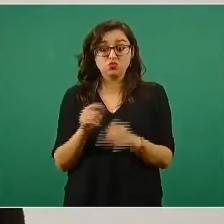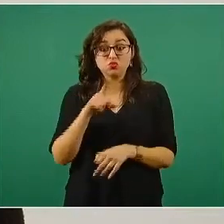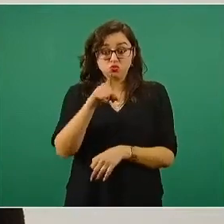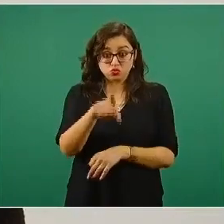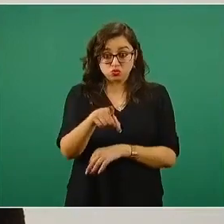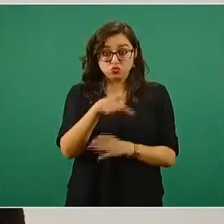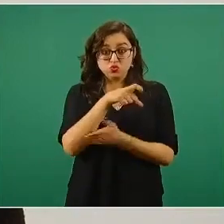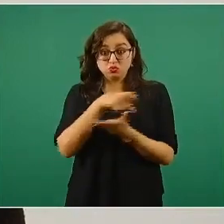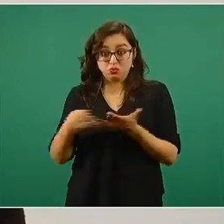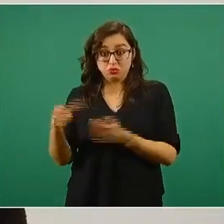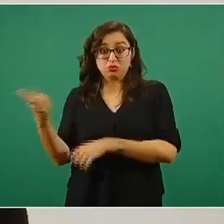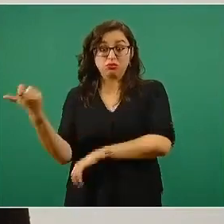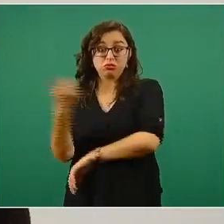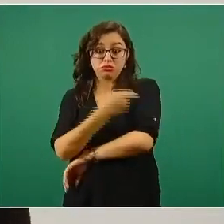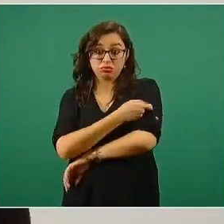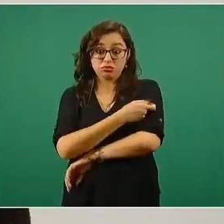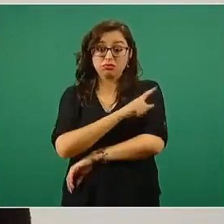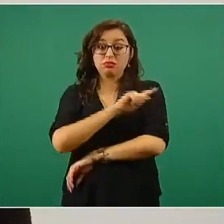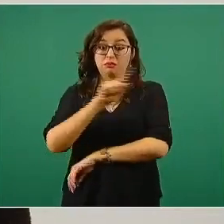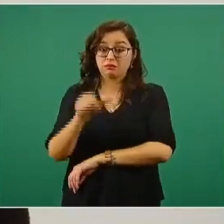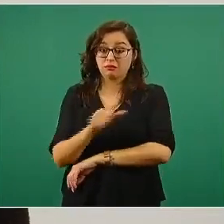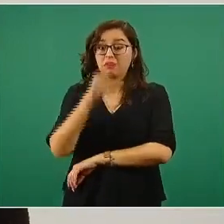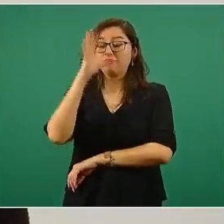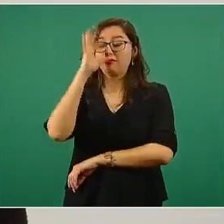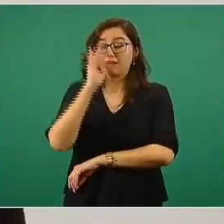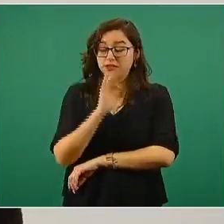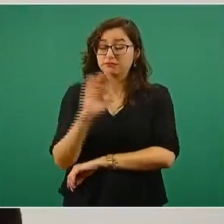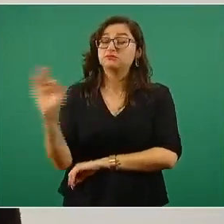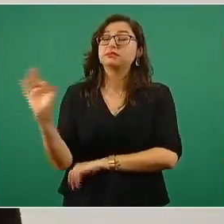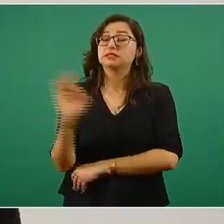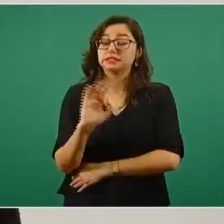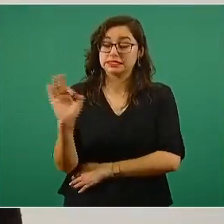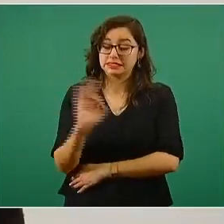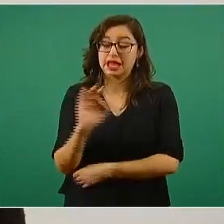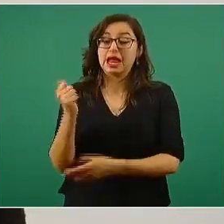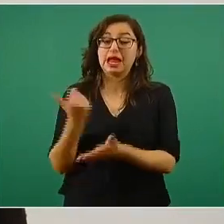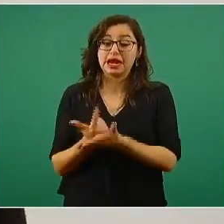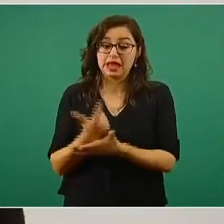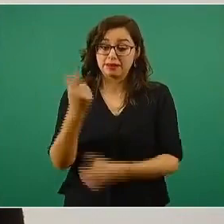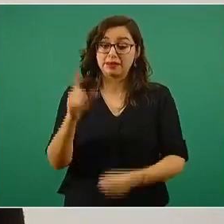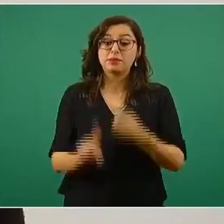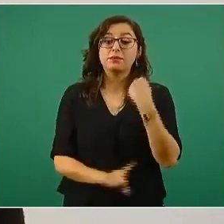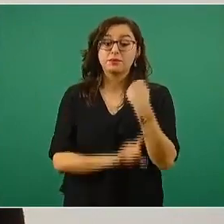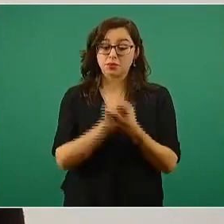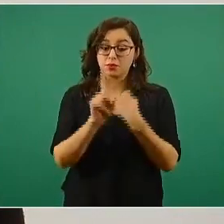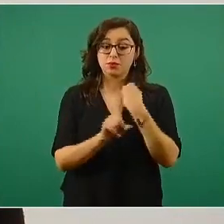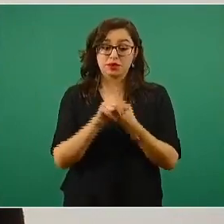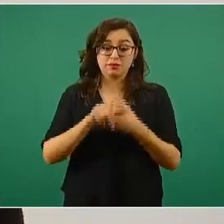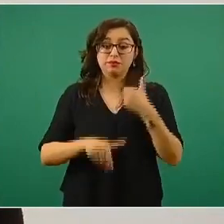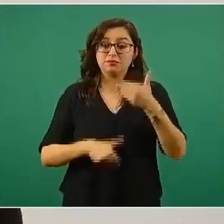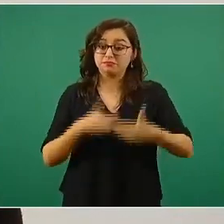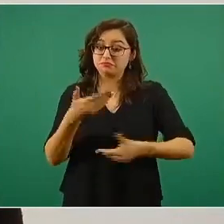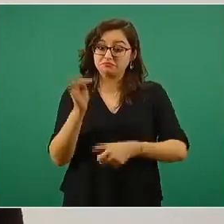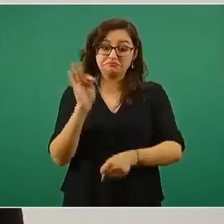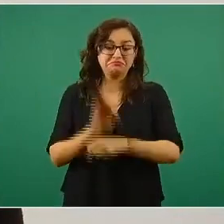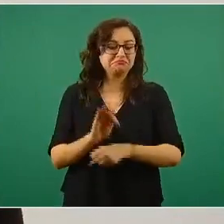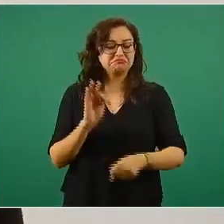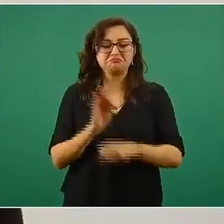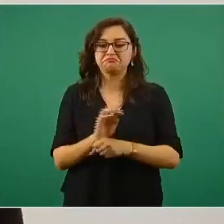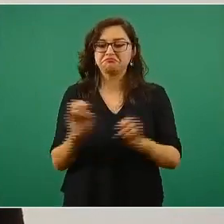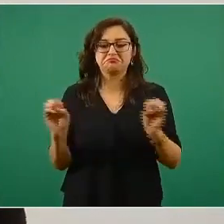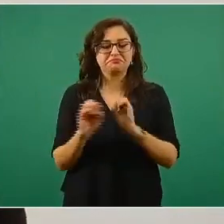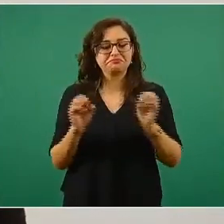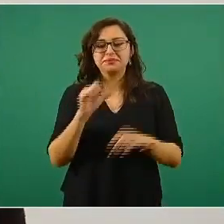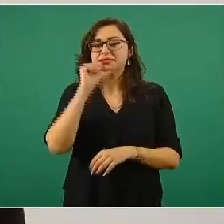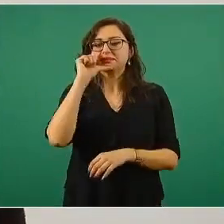colocársela, pues de seguro va a estar colocándose un producto que no le va a generar la protección que debe